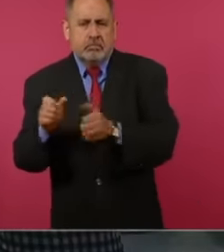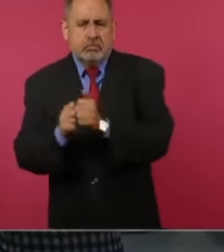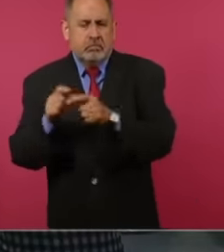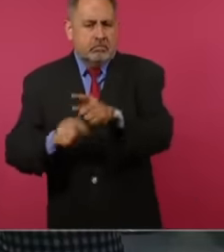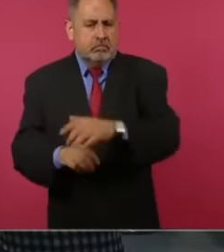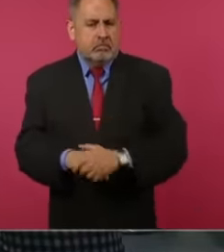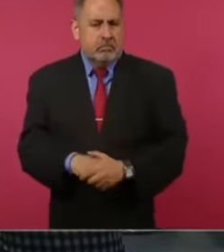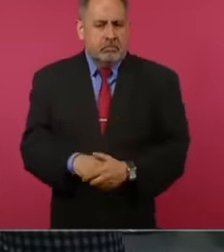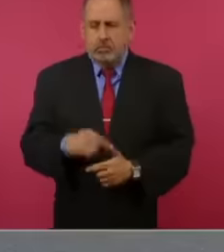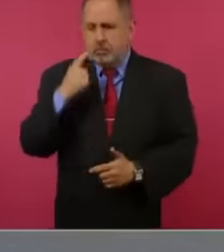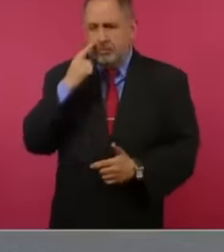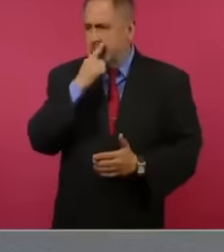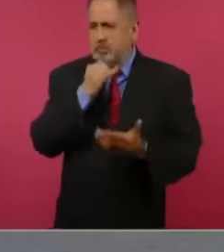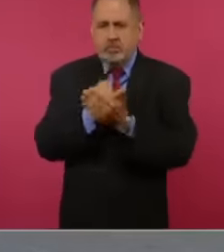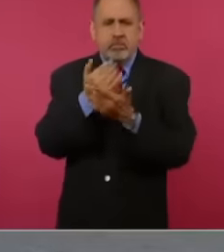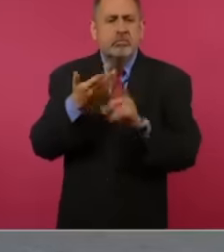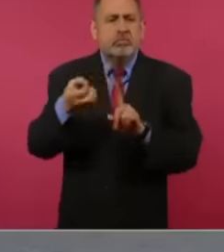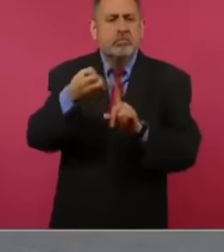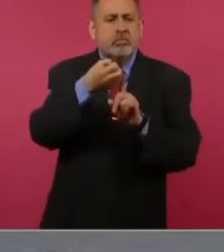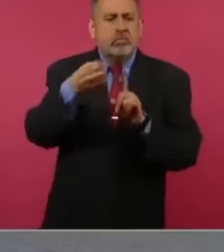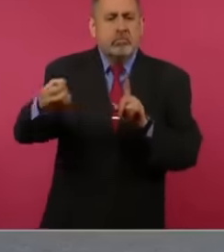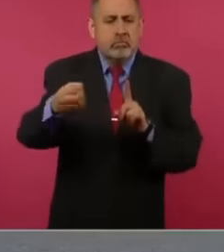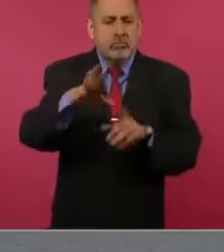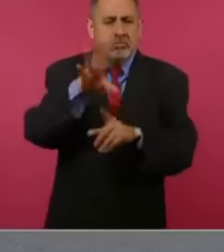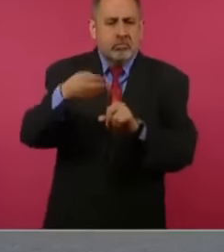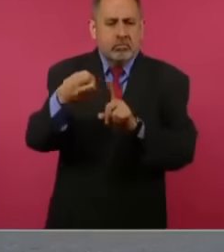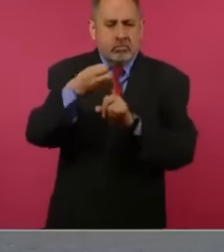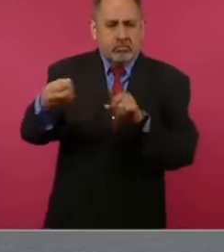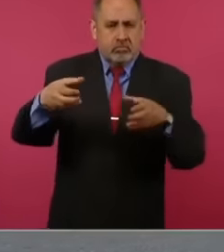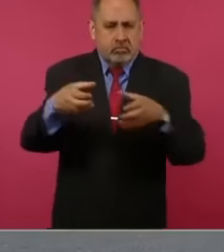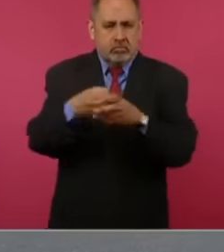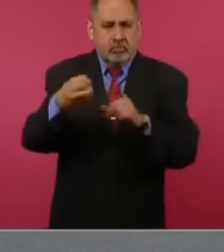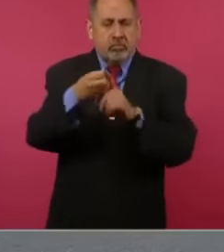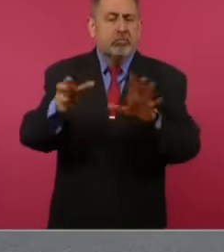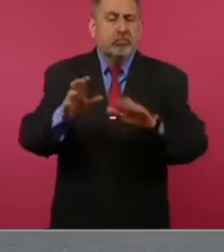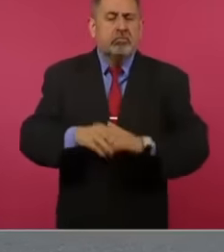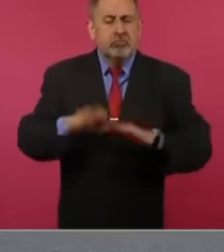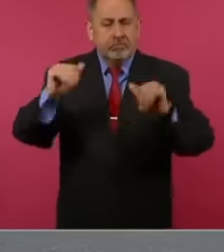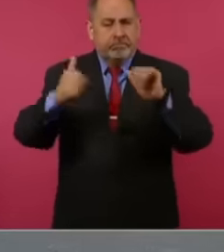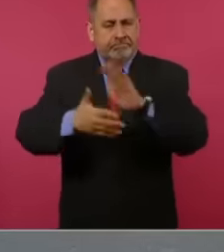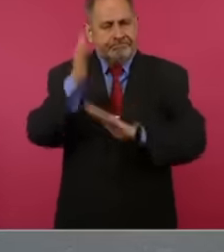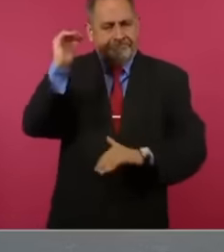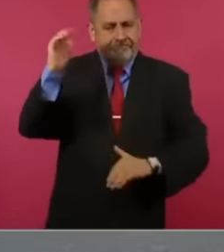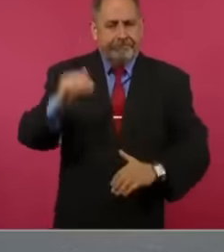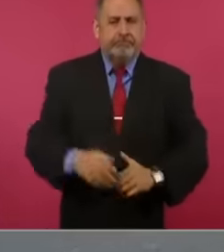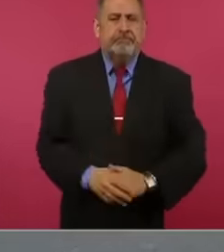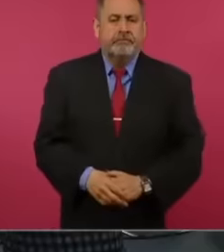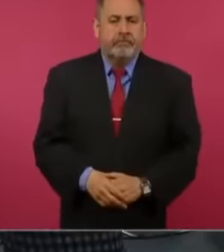La democracia es orden democrático. Bueno, adiós.